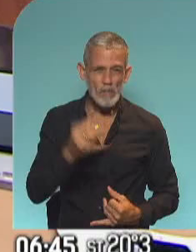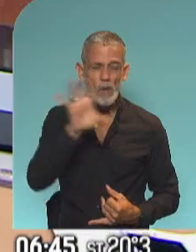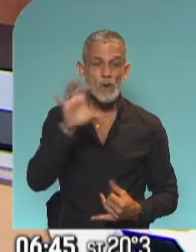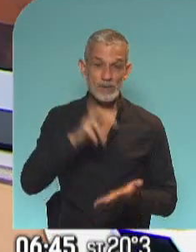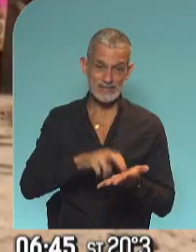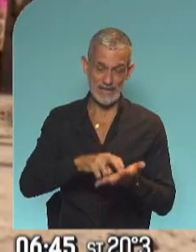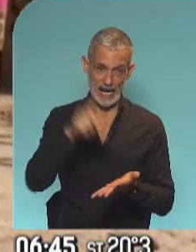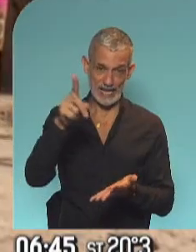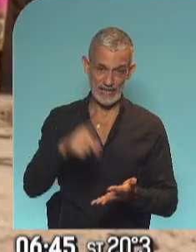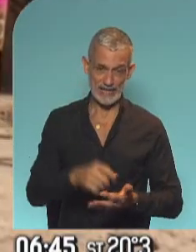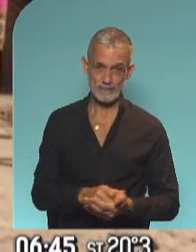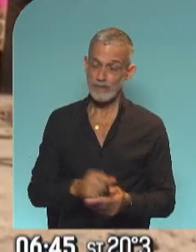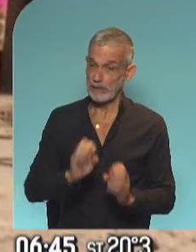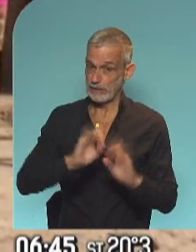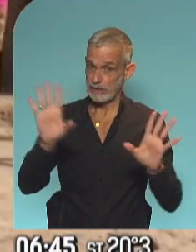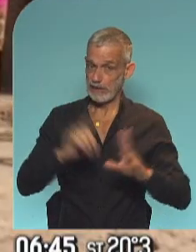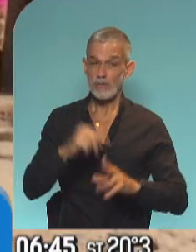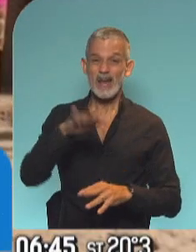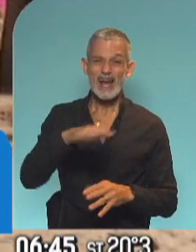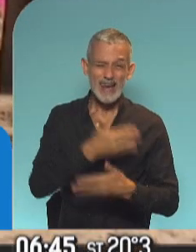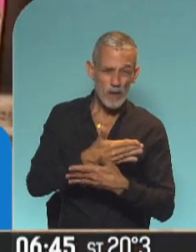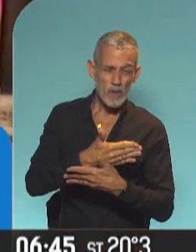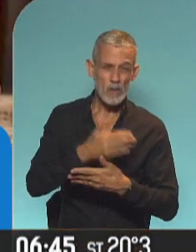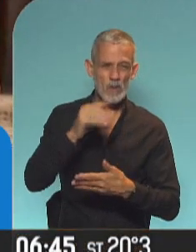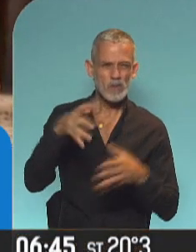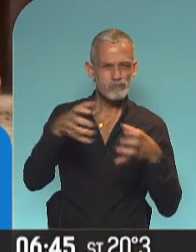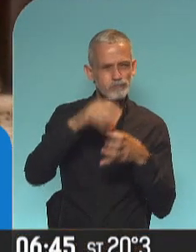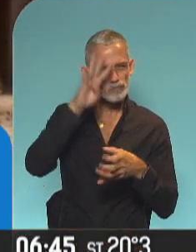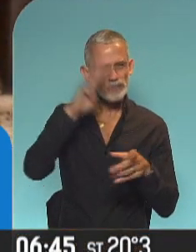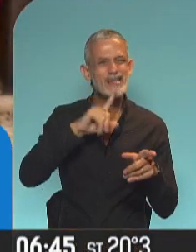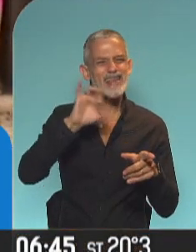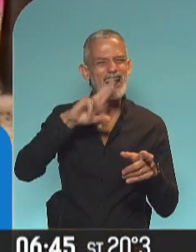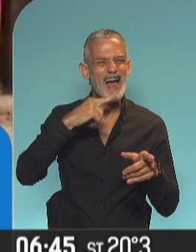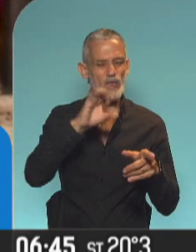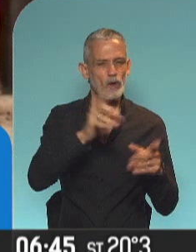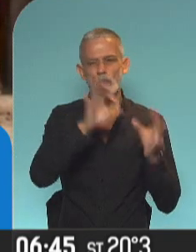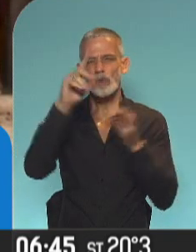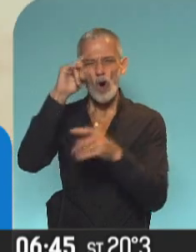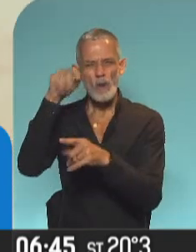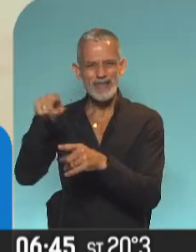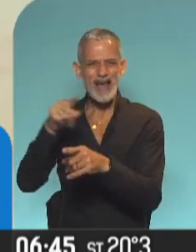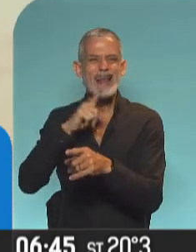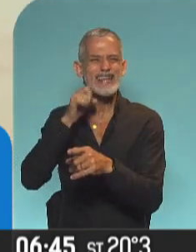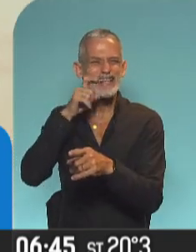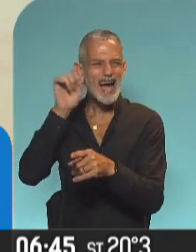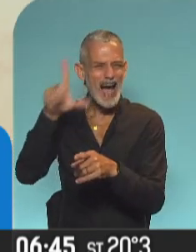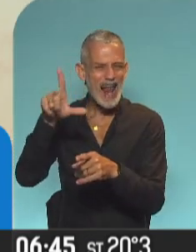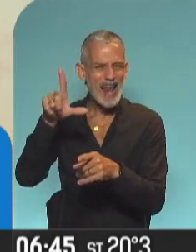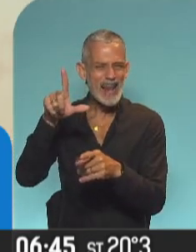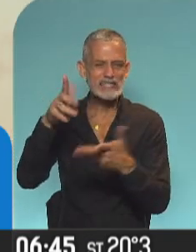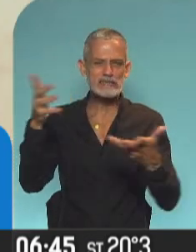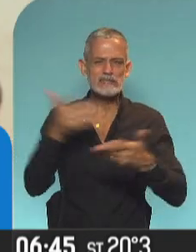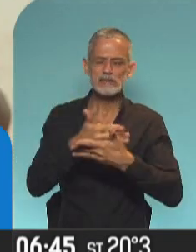de Salta. Tremendo, la niña de la comunidad del Traslado llegó al hospital Juan Domingo Perón de Tartagal con un